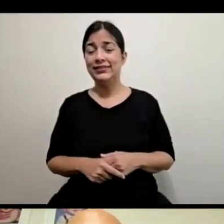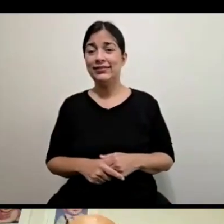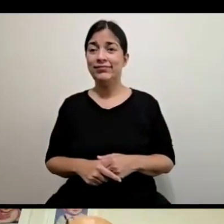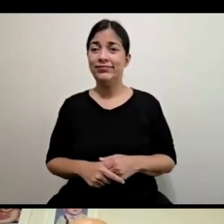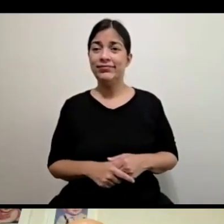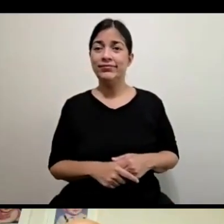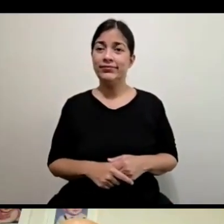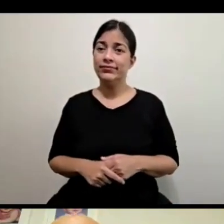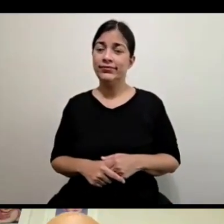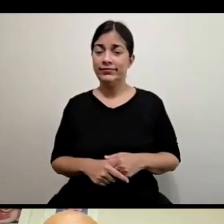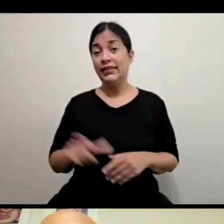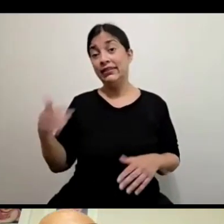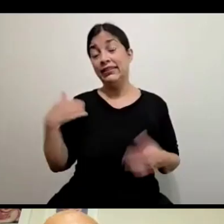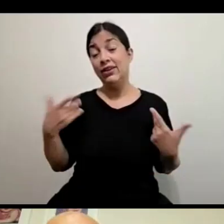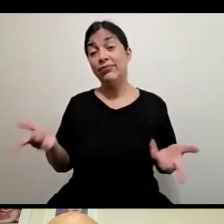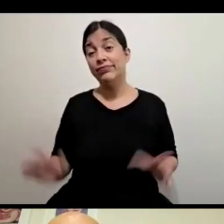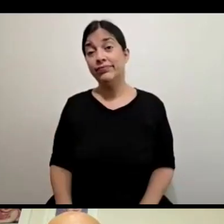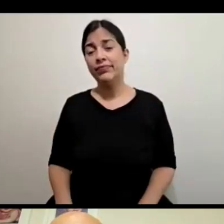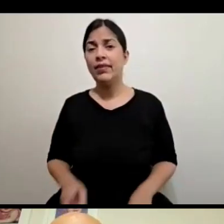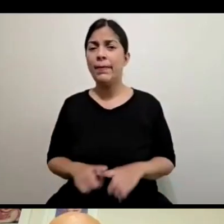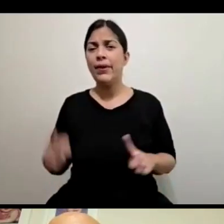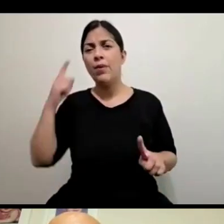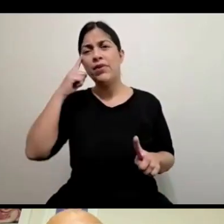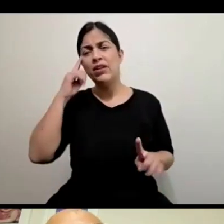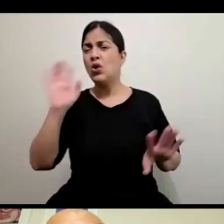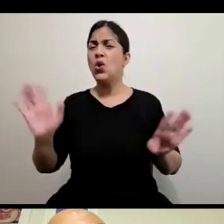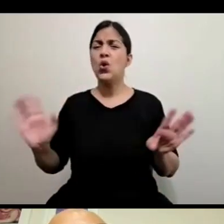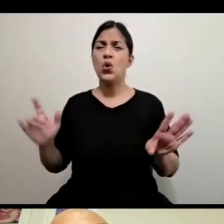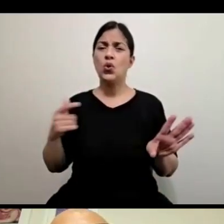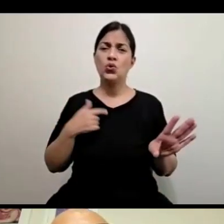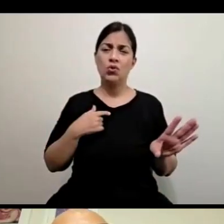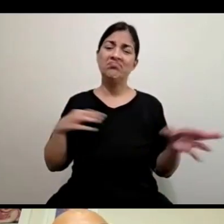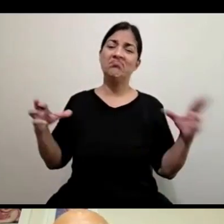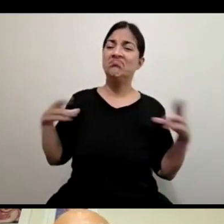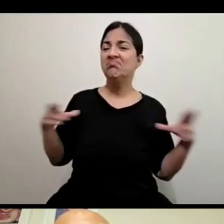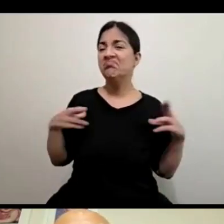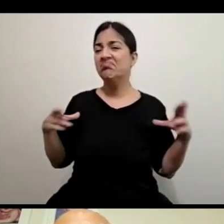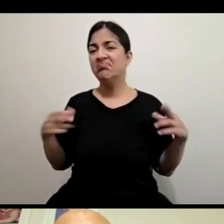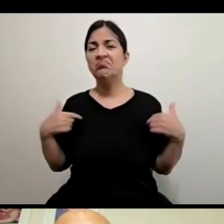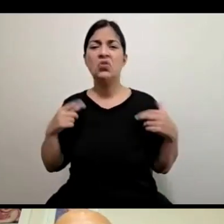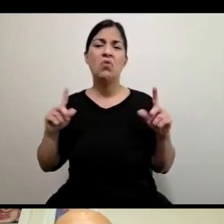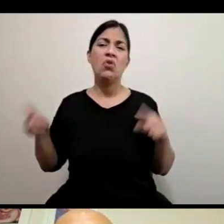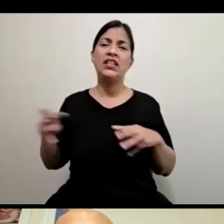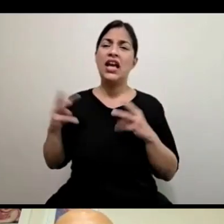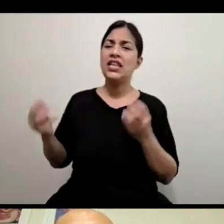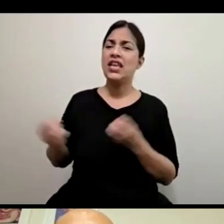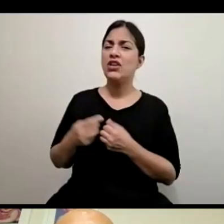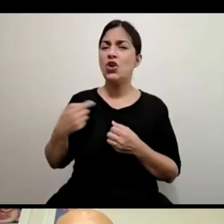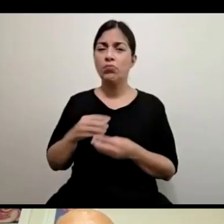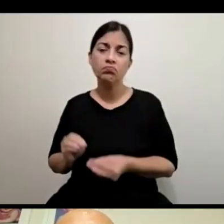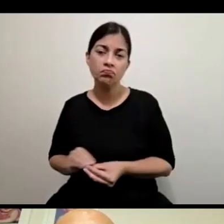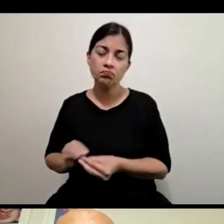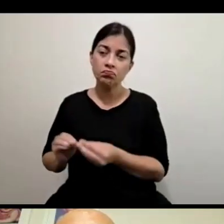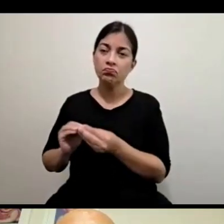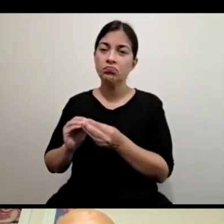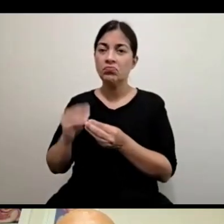Así que allí las tengo. Pero pensando, no, yo como ahora estoy jubilado, me voy al taller ahora y voy haciendo mis maquetitas para el día que